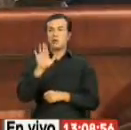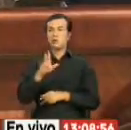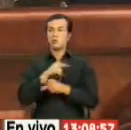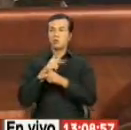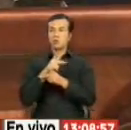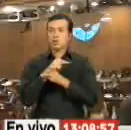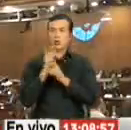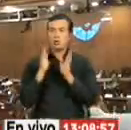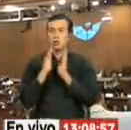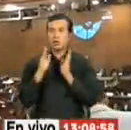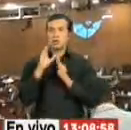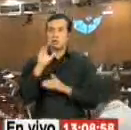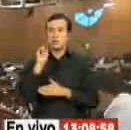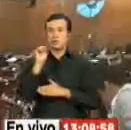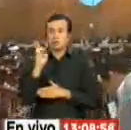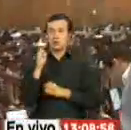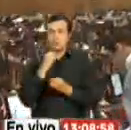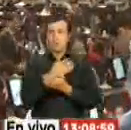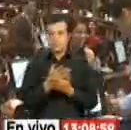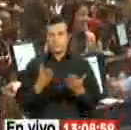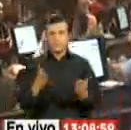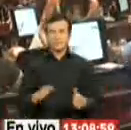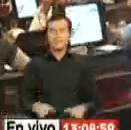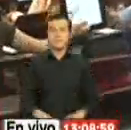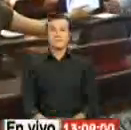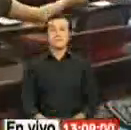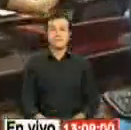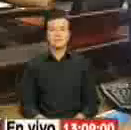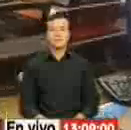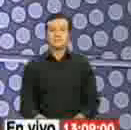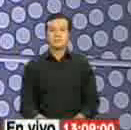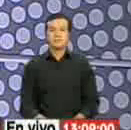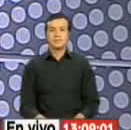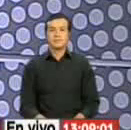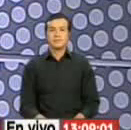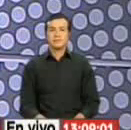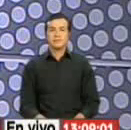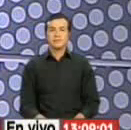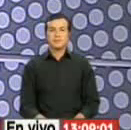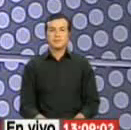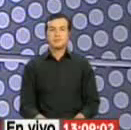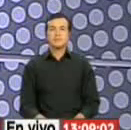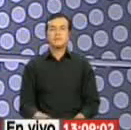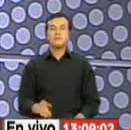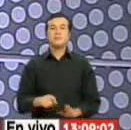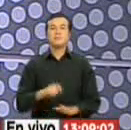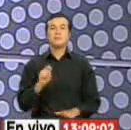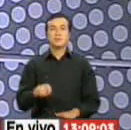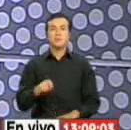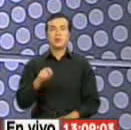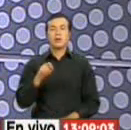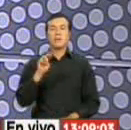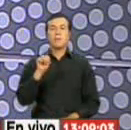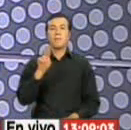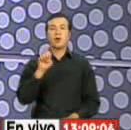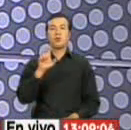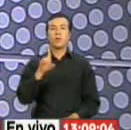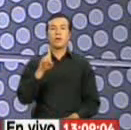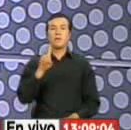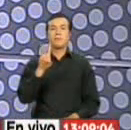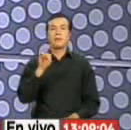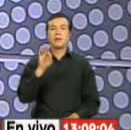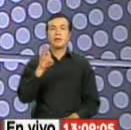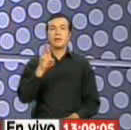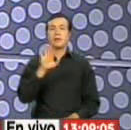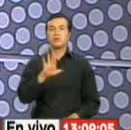suplente del cine para telediario reportó alexis moncayo el juez constitucional manuel viteri olivera será el